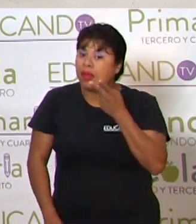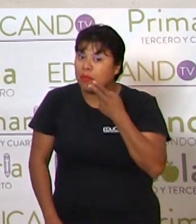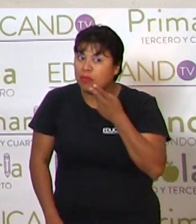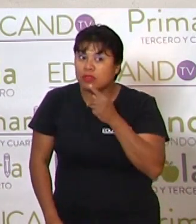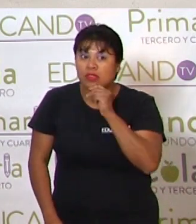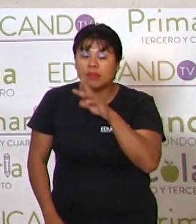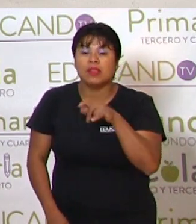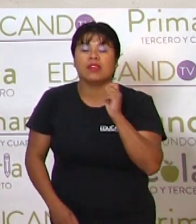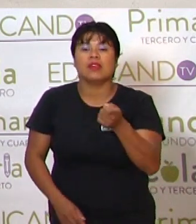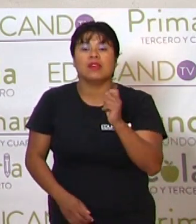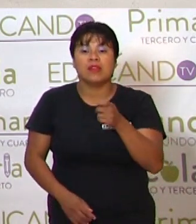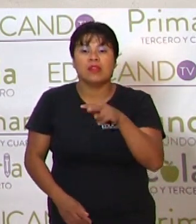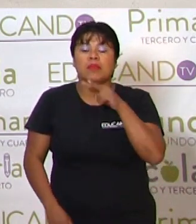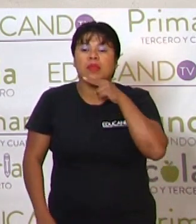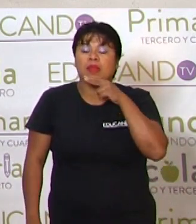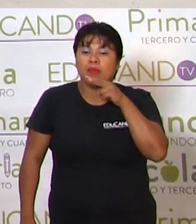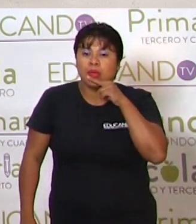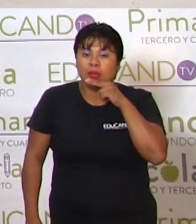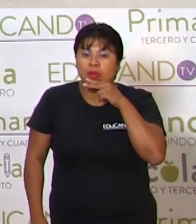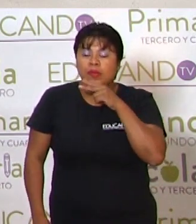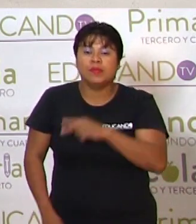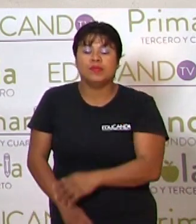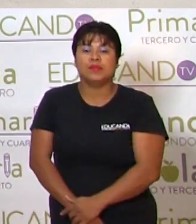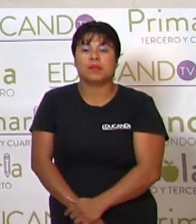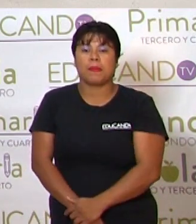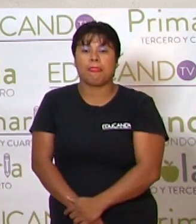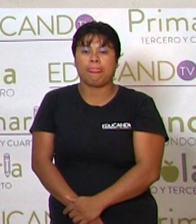Hablamos también de lo que es el verbo